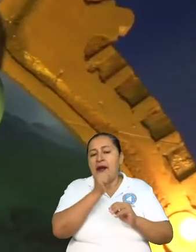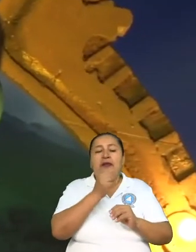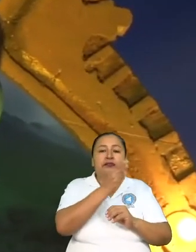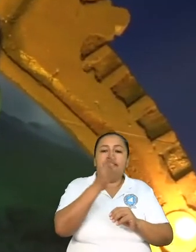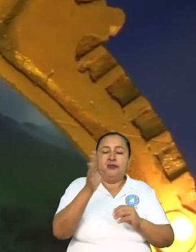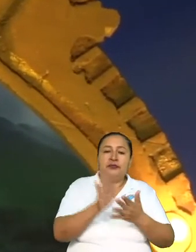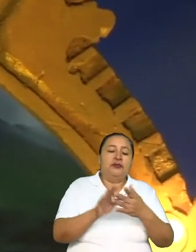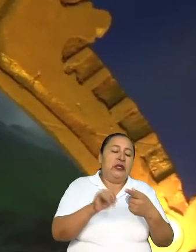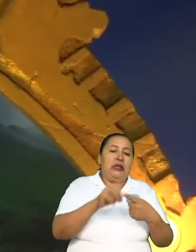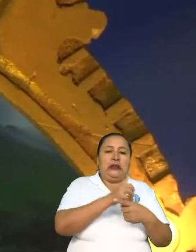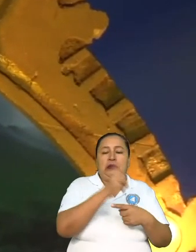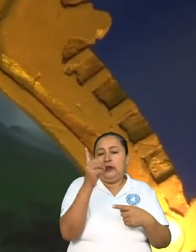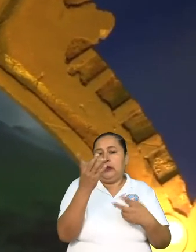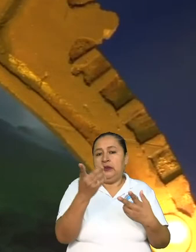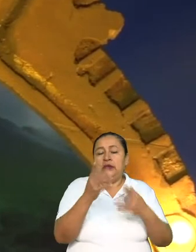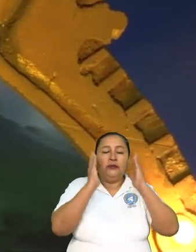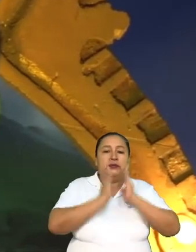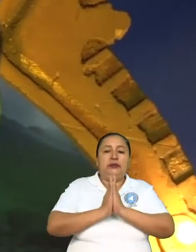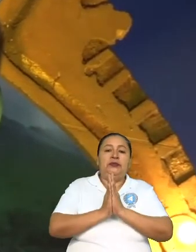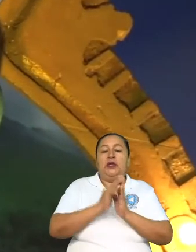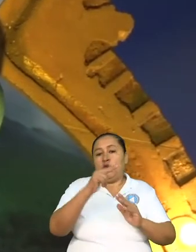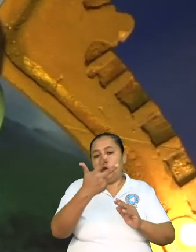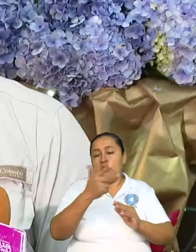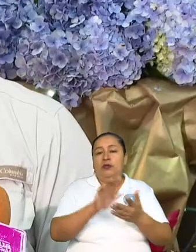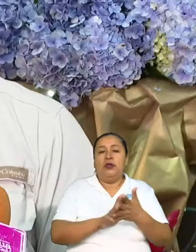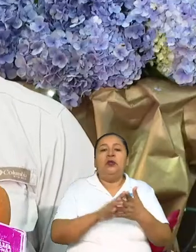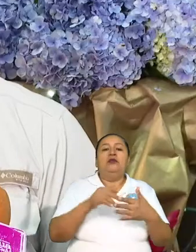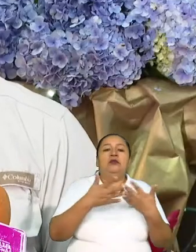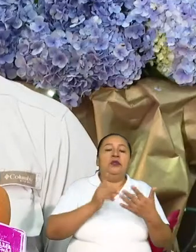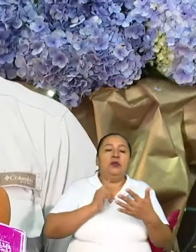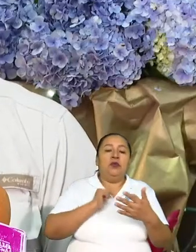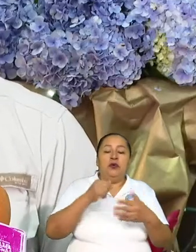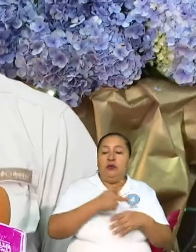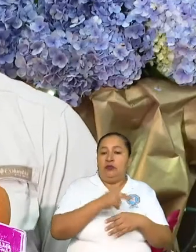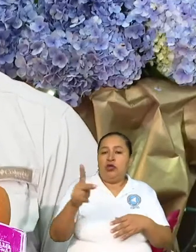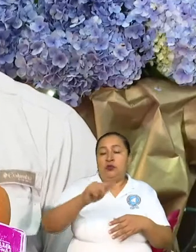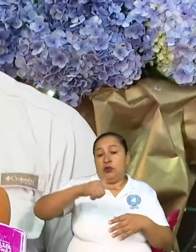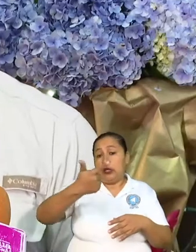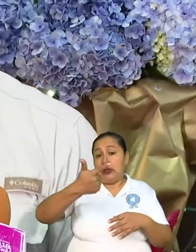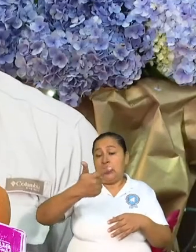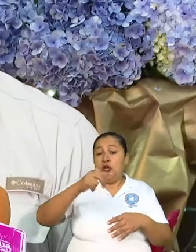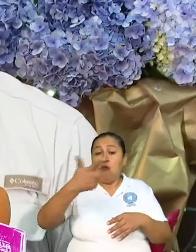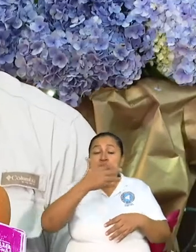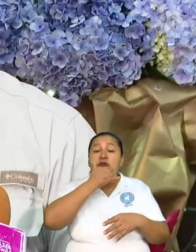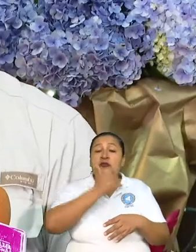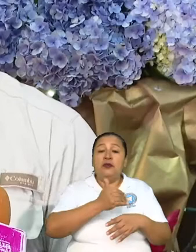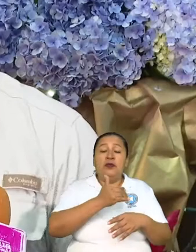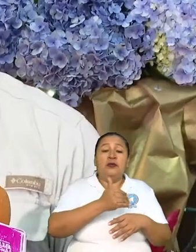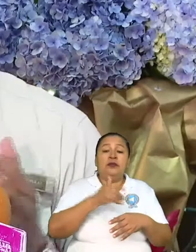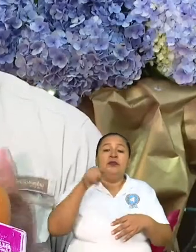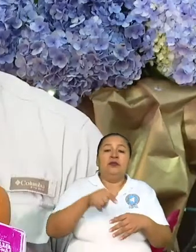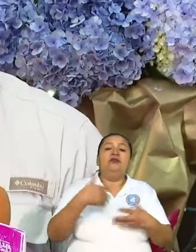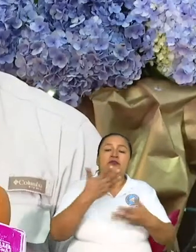tenemos el día de la Concepción de María, tenemos también este próximo 7 y 8 de diciembre, y